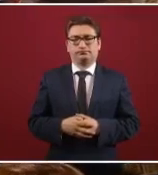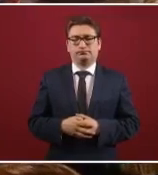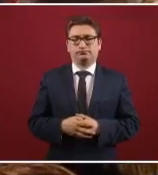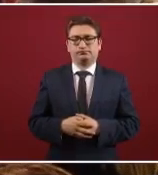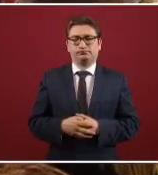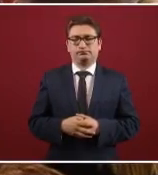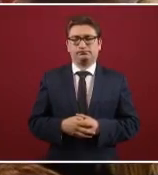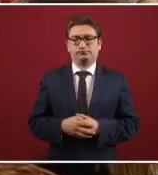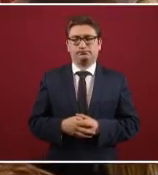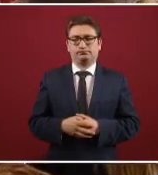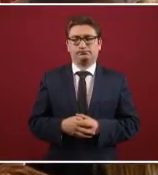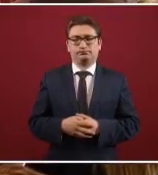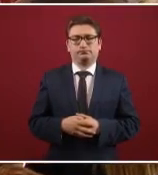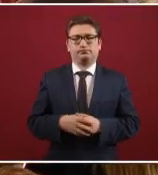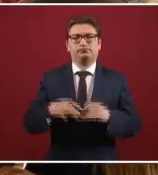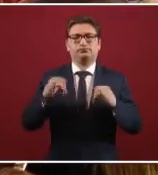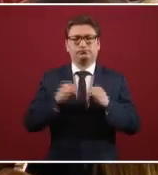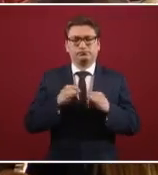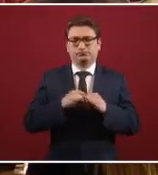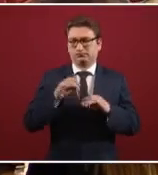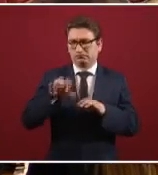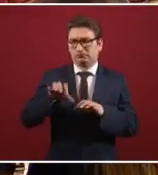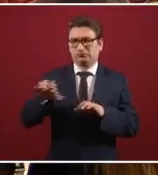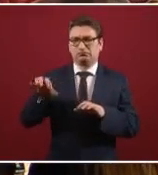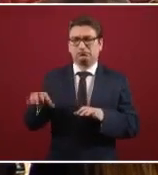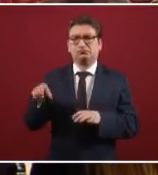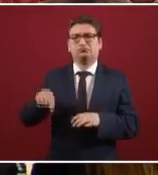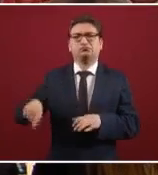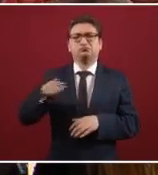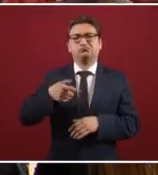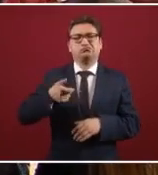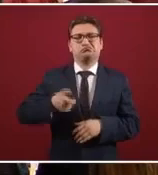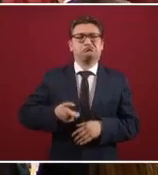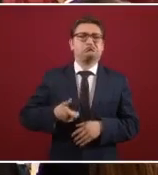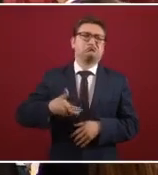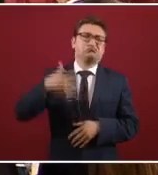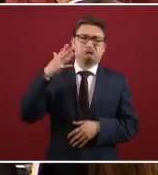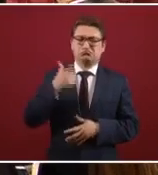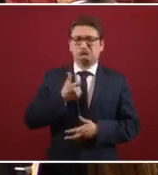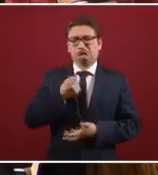resultan estos organismos onerosos costosísimos